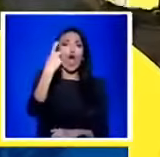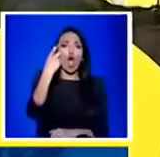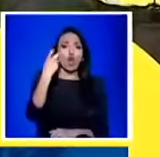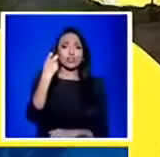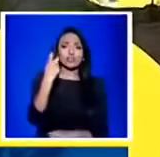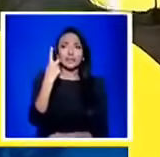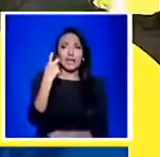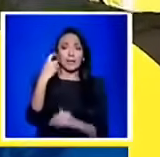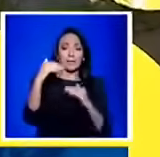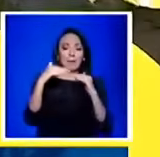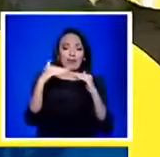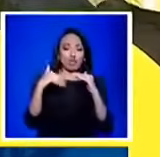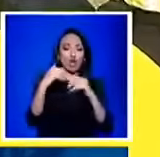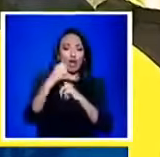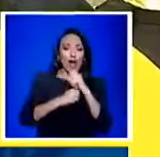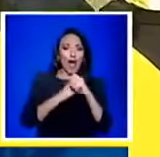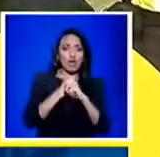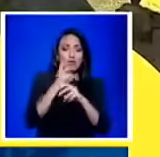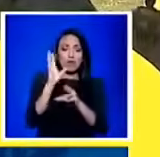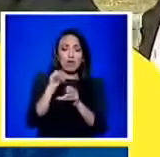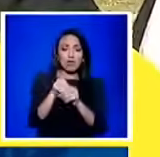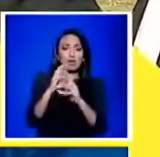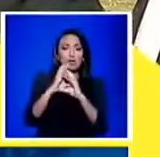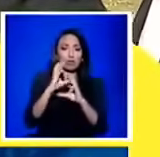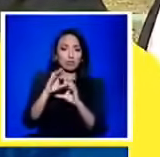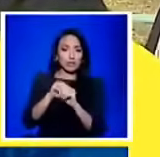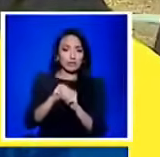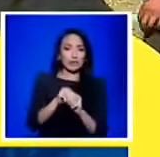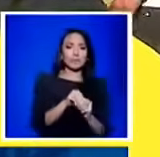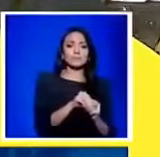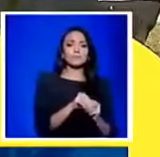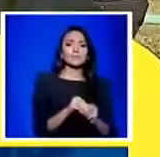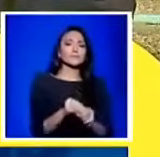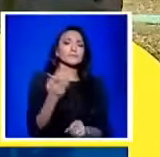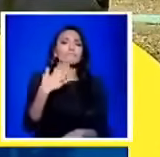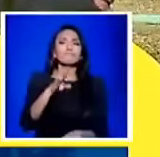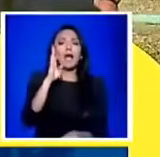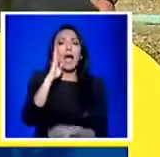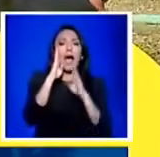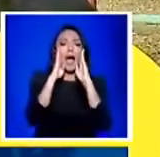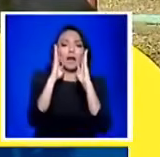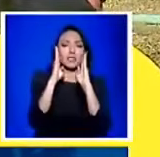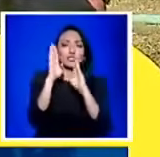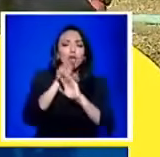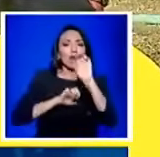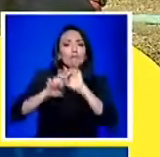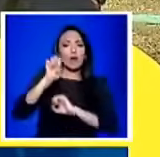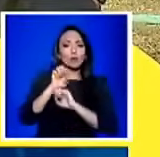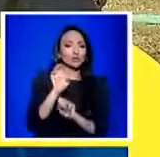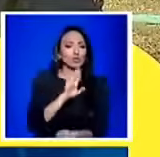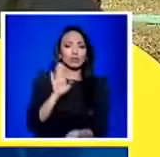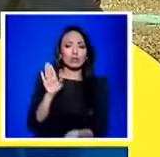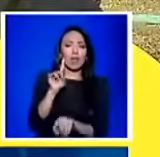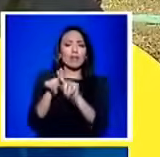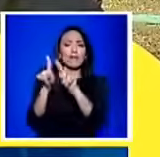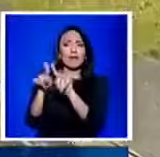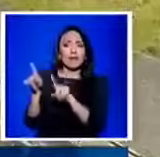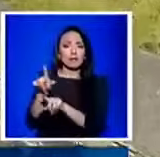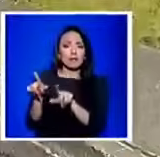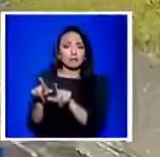que se encontraban dentro de la buseta, los cuales han sido atendidos y valorados por diferentes unidades de